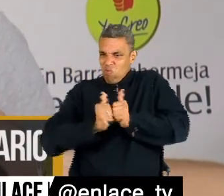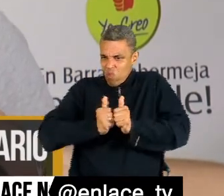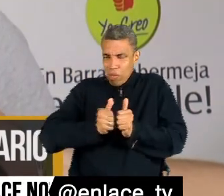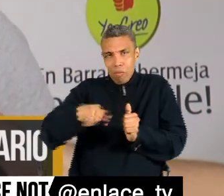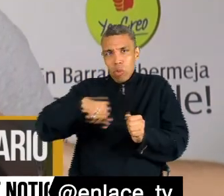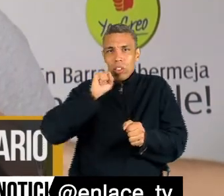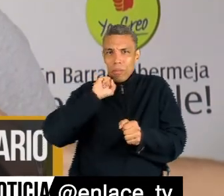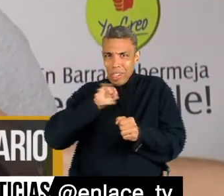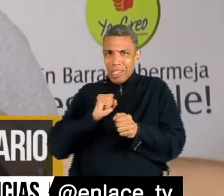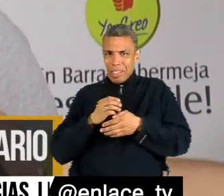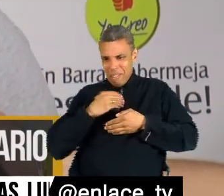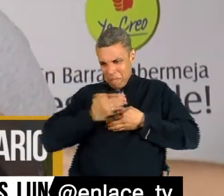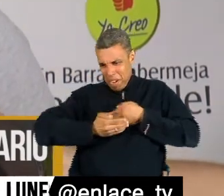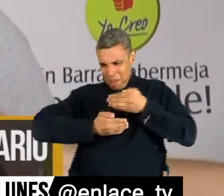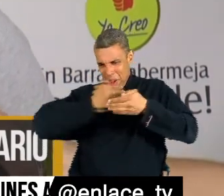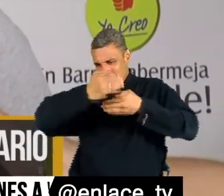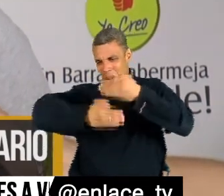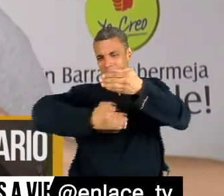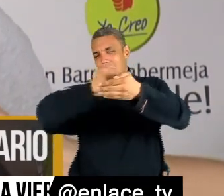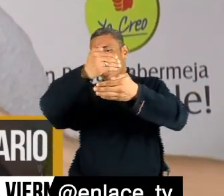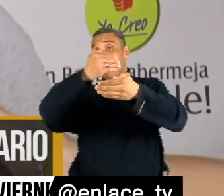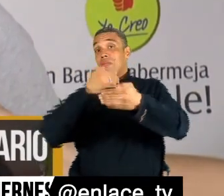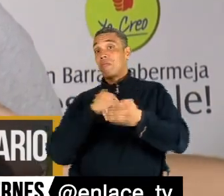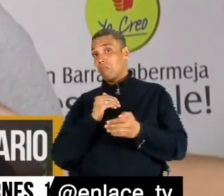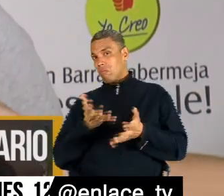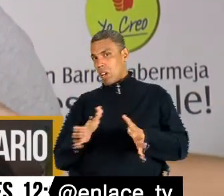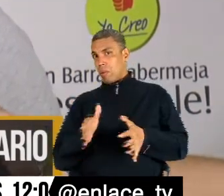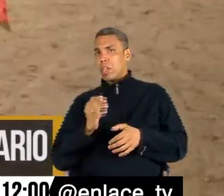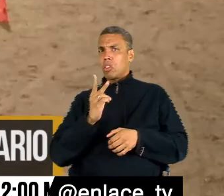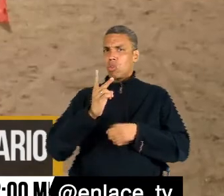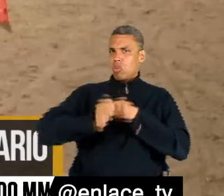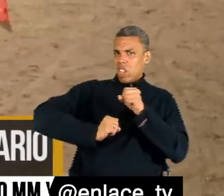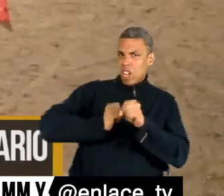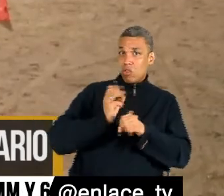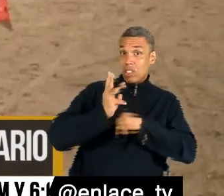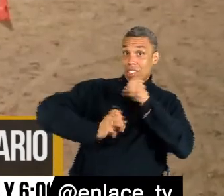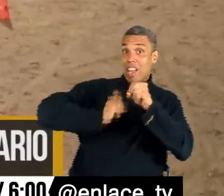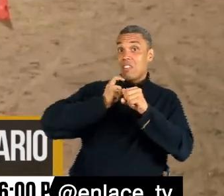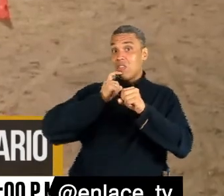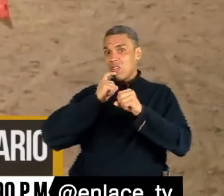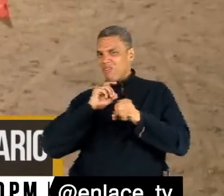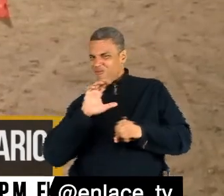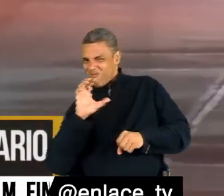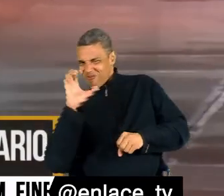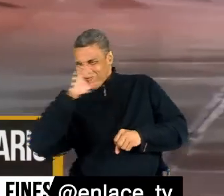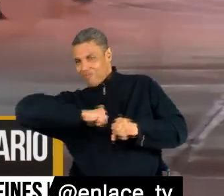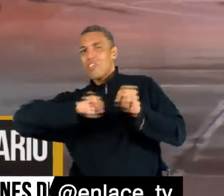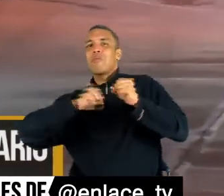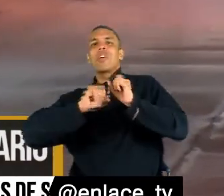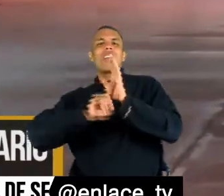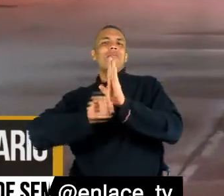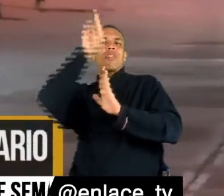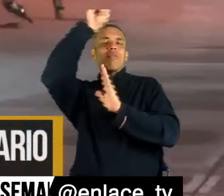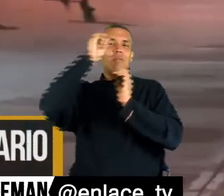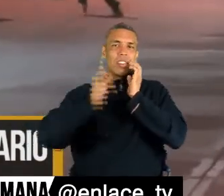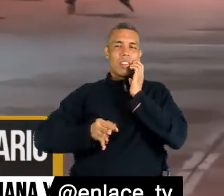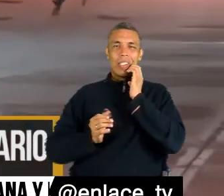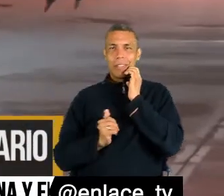estamos iniciando un proceso que queremos recoger los frutos dentro de 2-3 años. Deportistas de todas las edades y la mayoría de